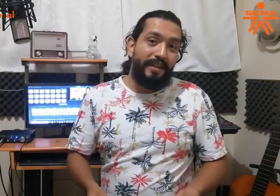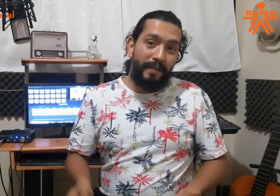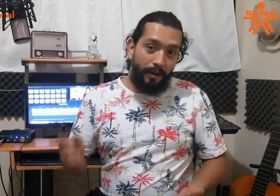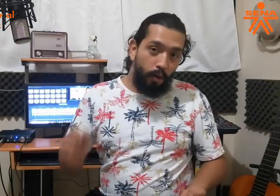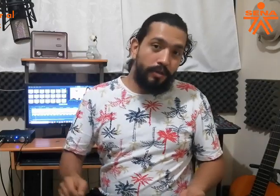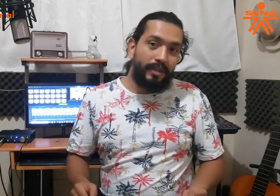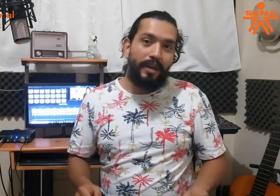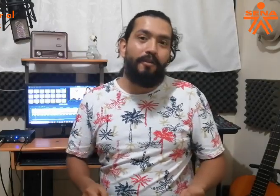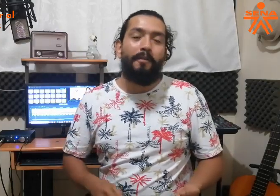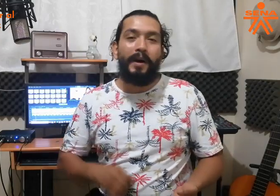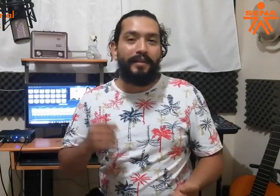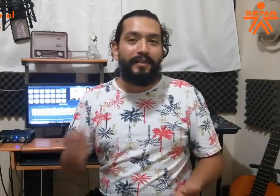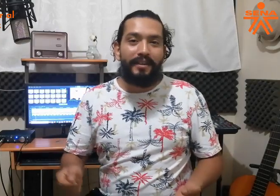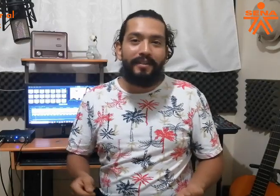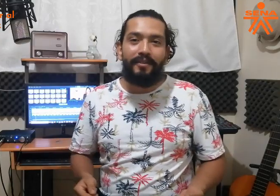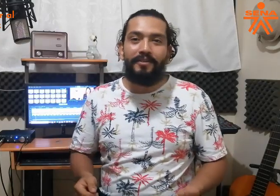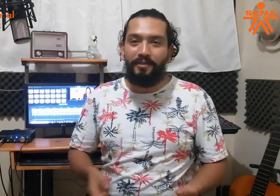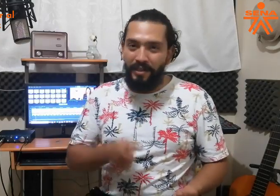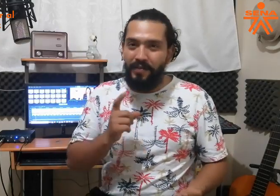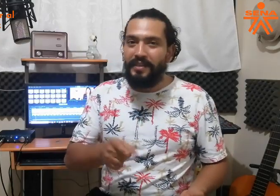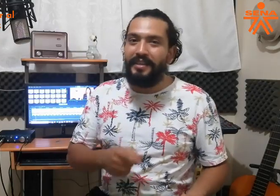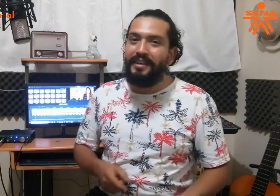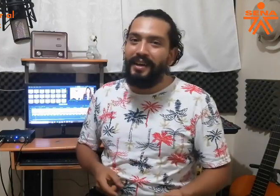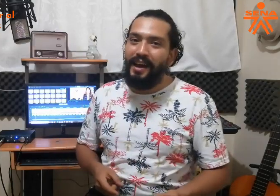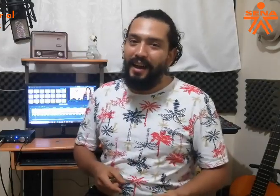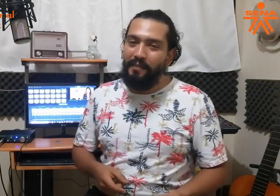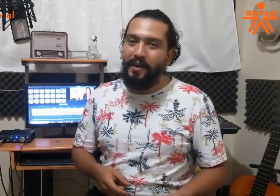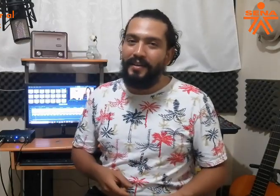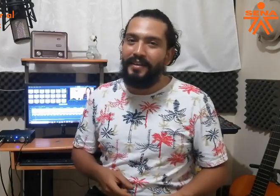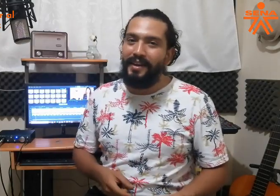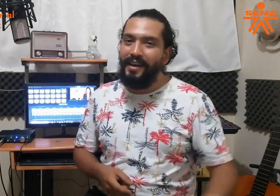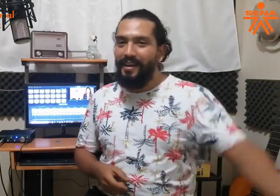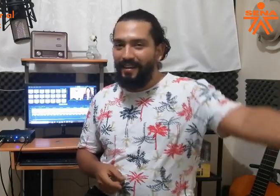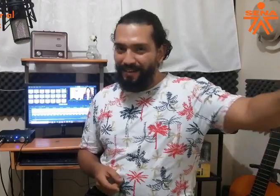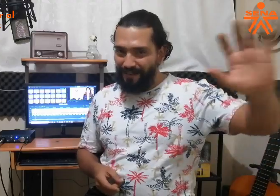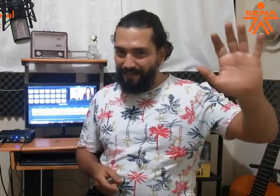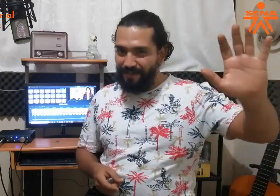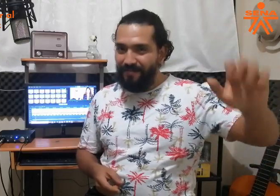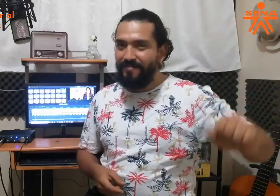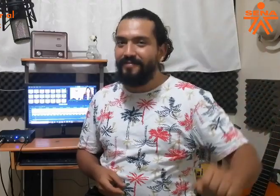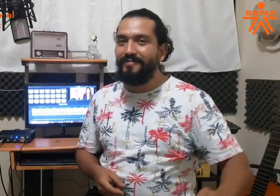olviden darle me gusta, compartirlo y suscribirse a la página.